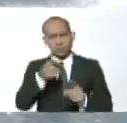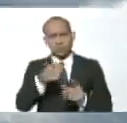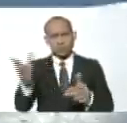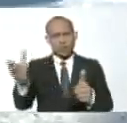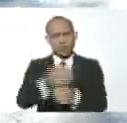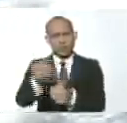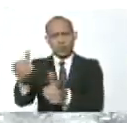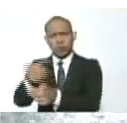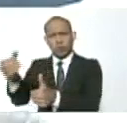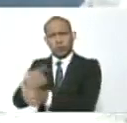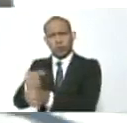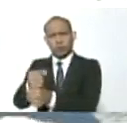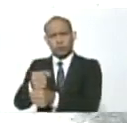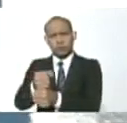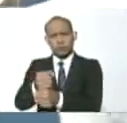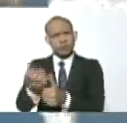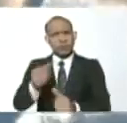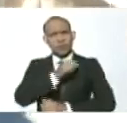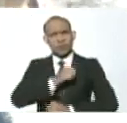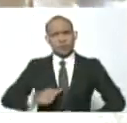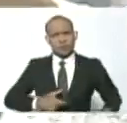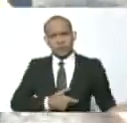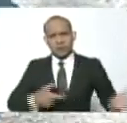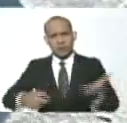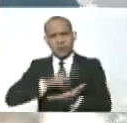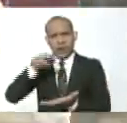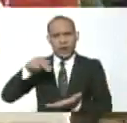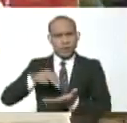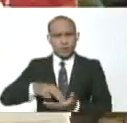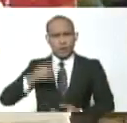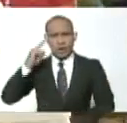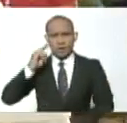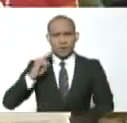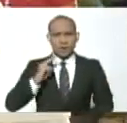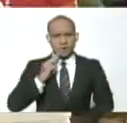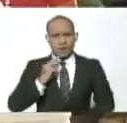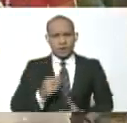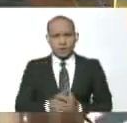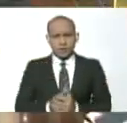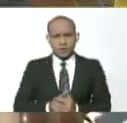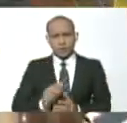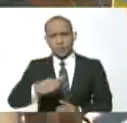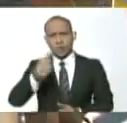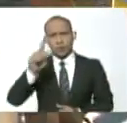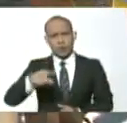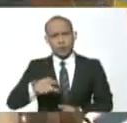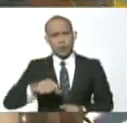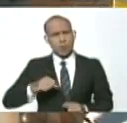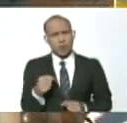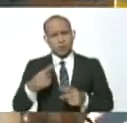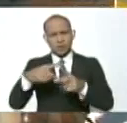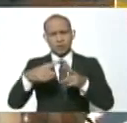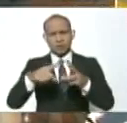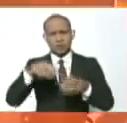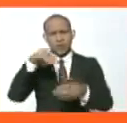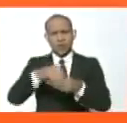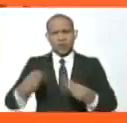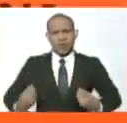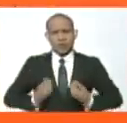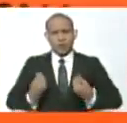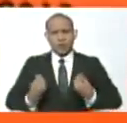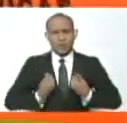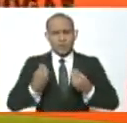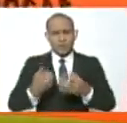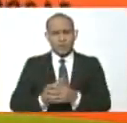incautadas por nuestra fuerza armada nacional bolivariana y los diferentes organismos de seguridad ciudadana que hacen vida en nuestra